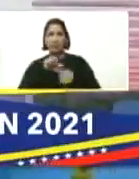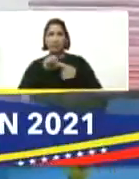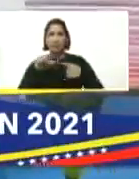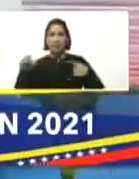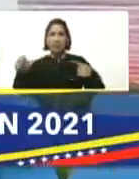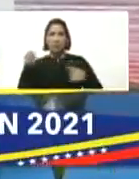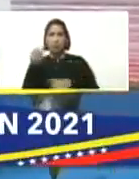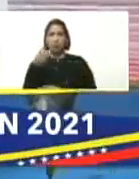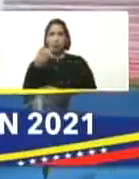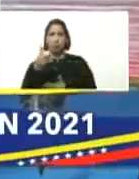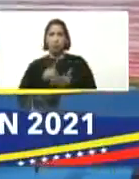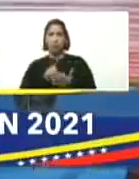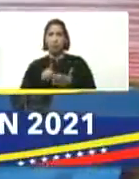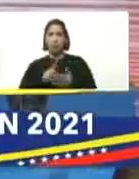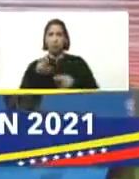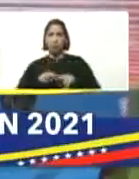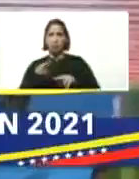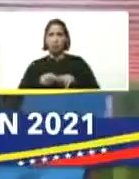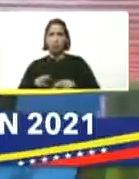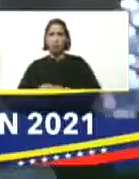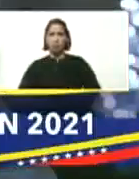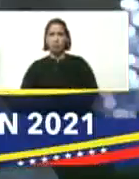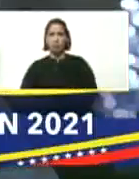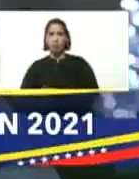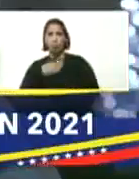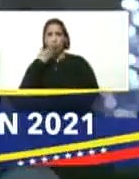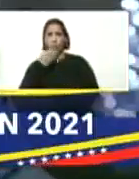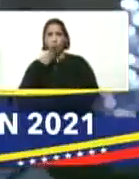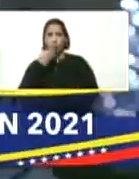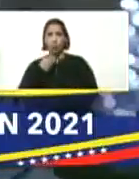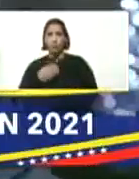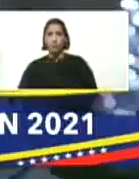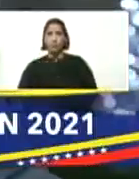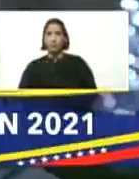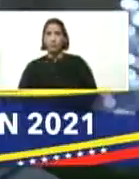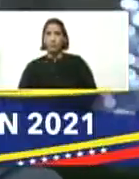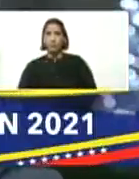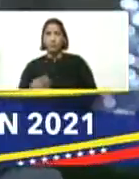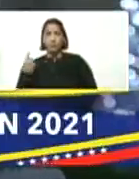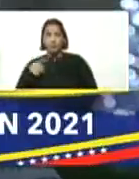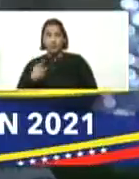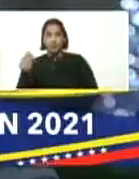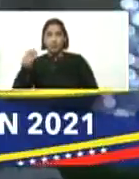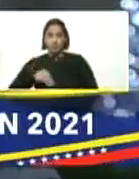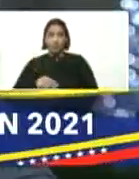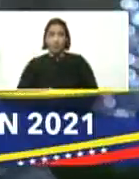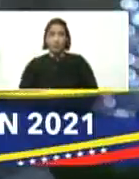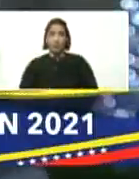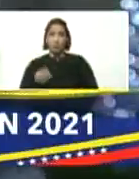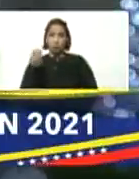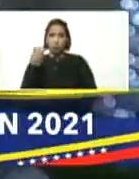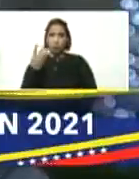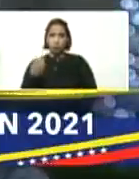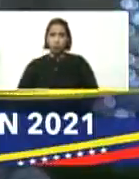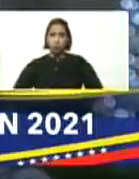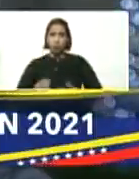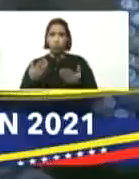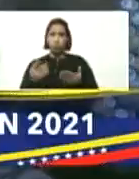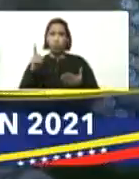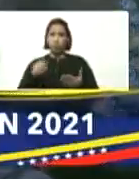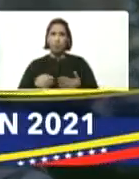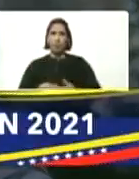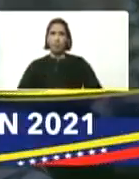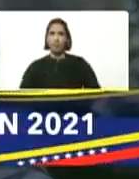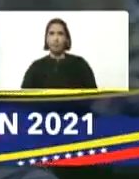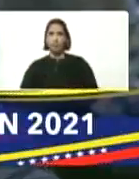de literatura infantil y adolescente. Belleza. Tenemos además simposios, la entrega del propio premio Rómulo